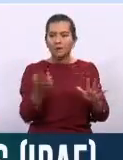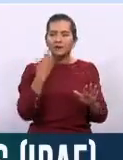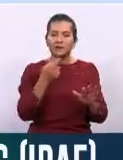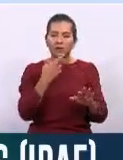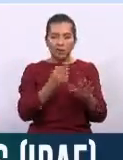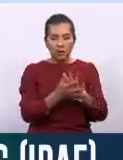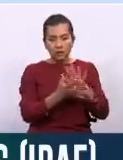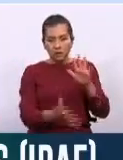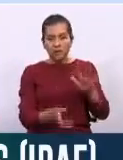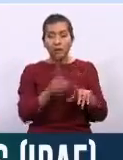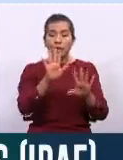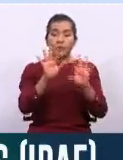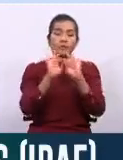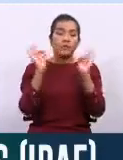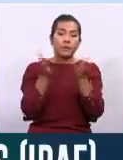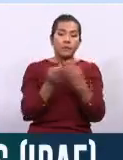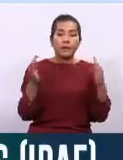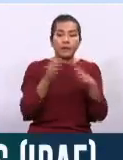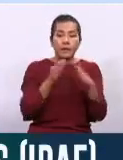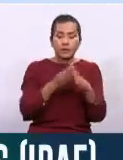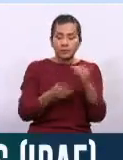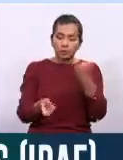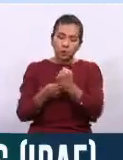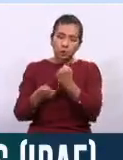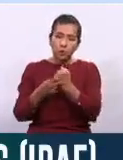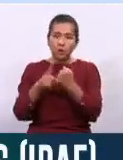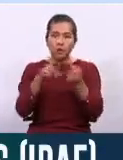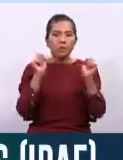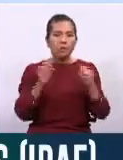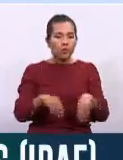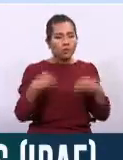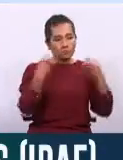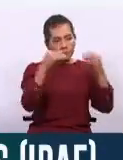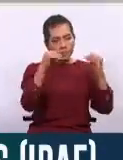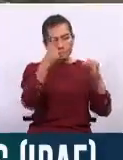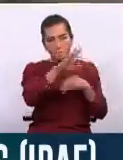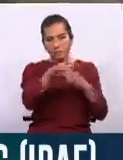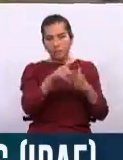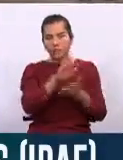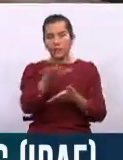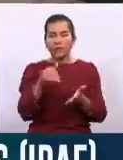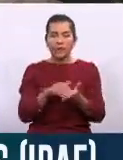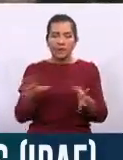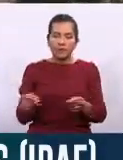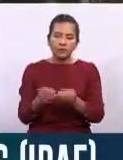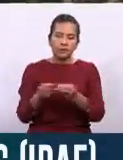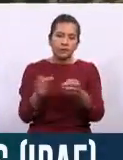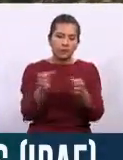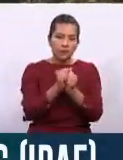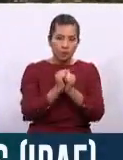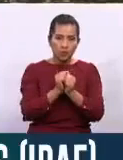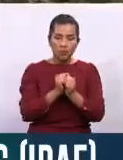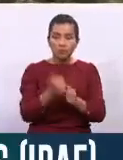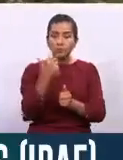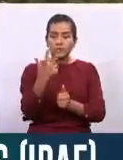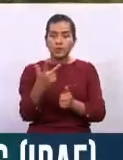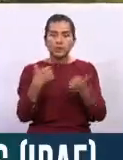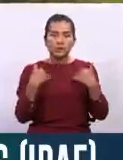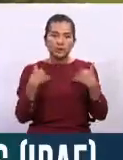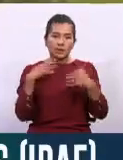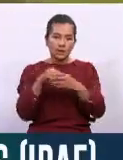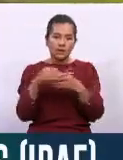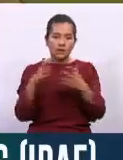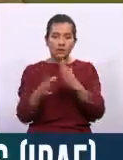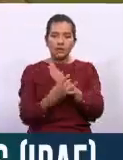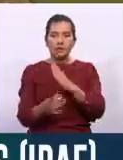restaurantes, ellos podrán vender a estos centros de acopio. Son 4 plantas, 3 son de extracción de aceite de